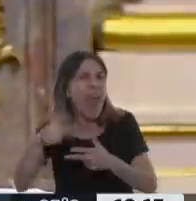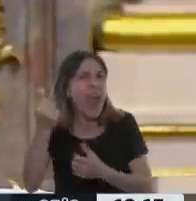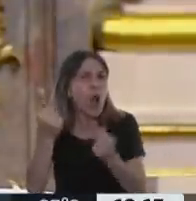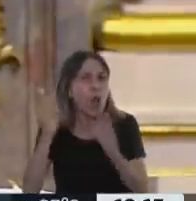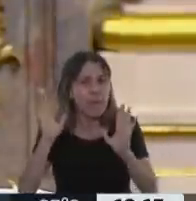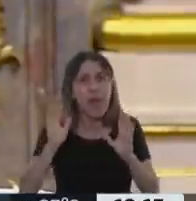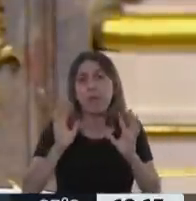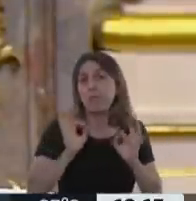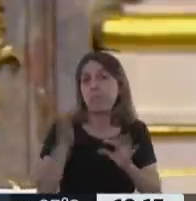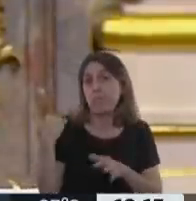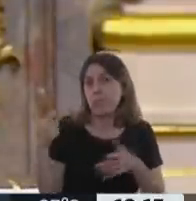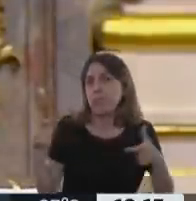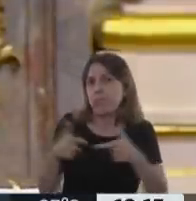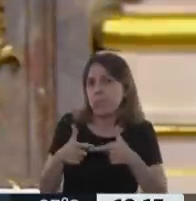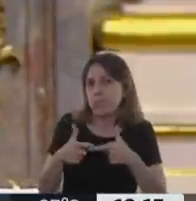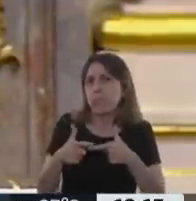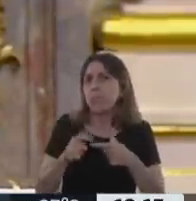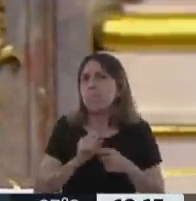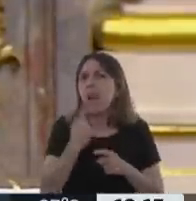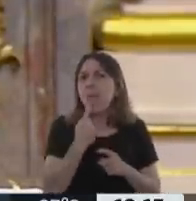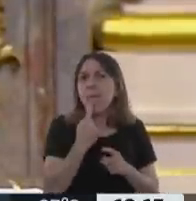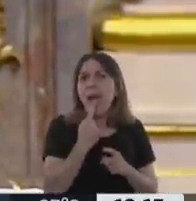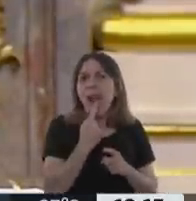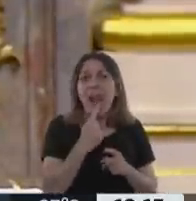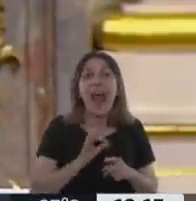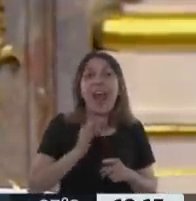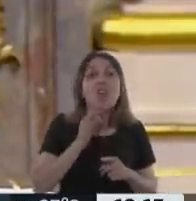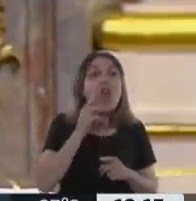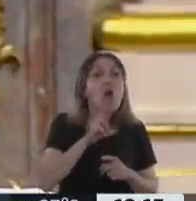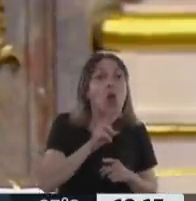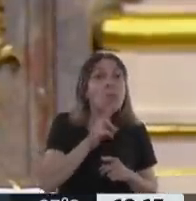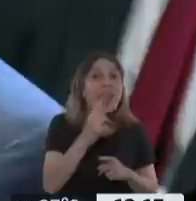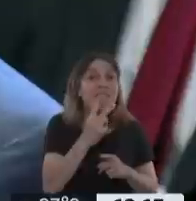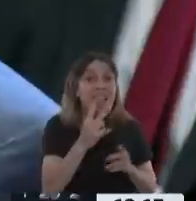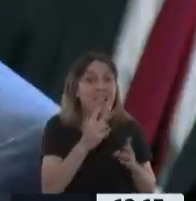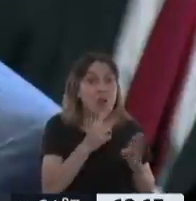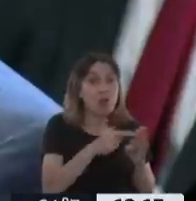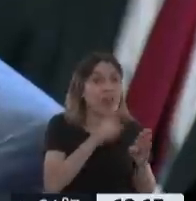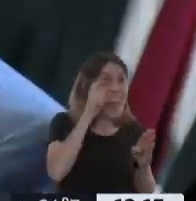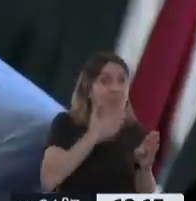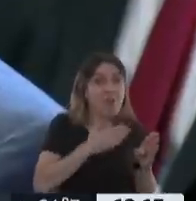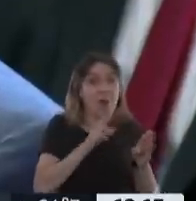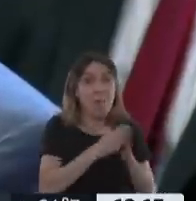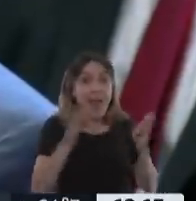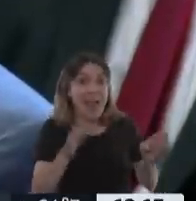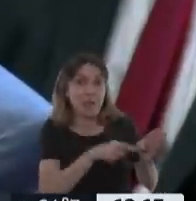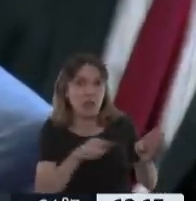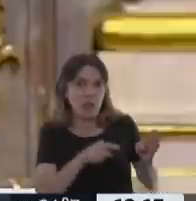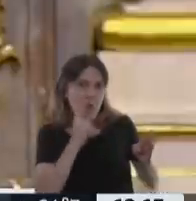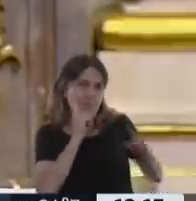podido finalizar los números del primer trimestre del año 2002 2022 el corriente año y puedo confirmar